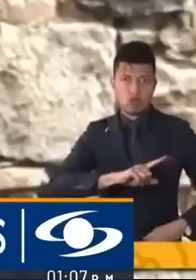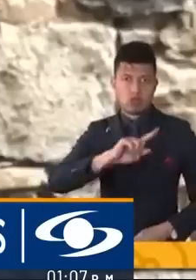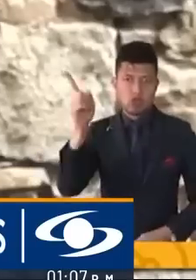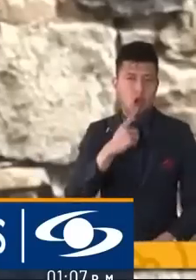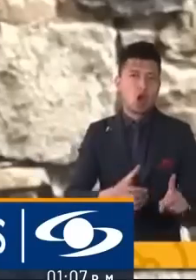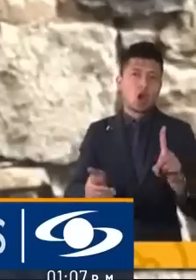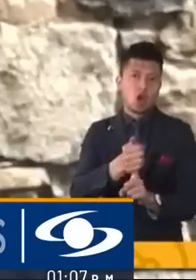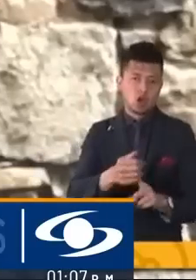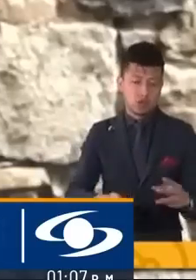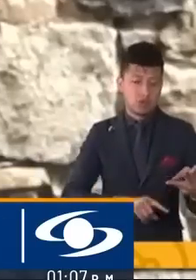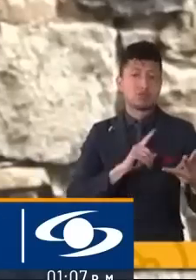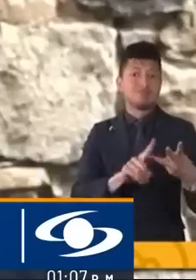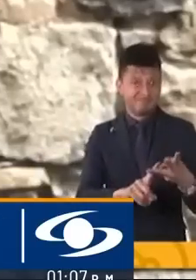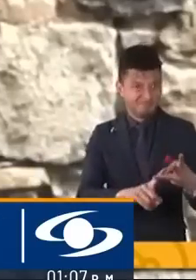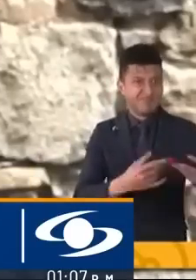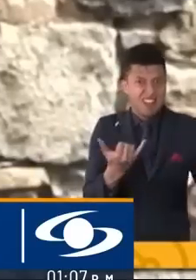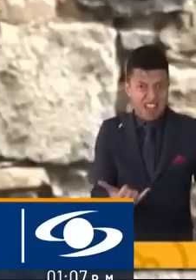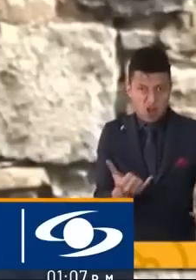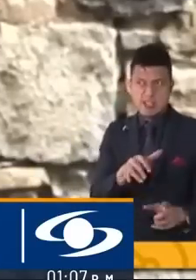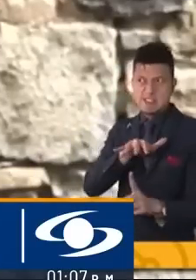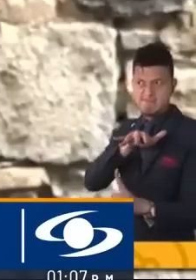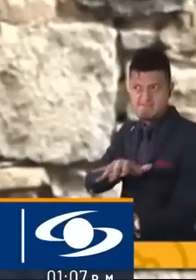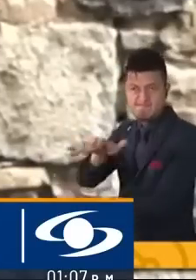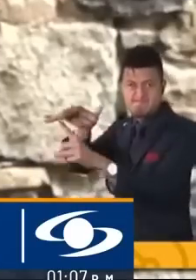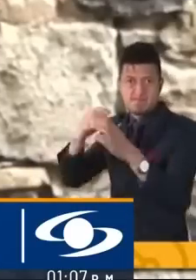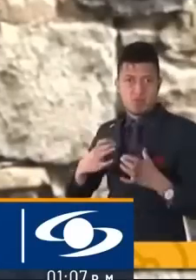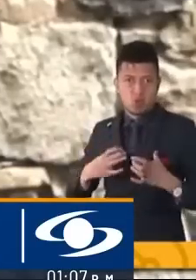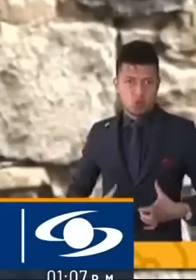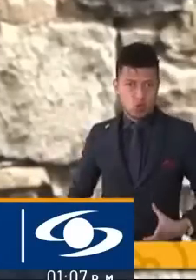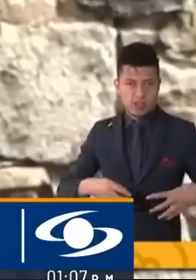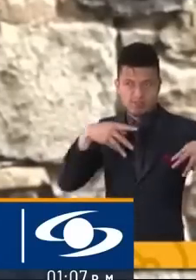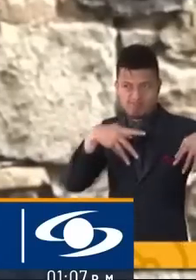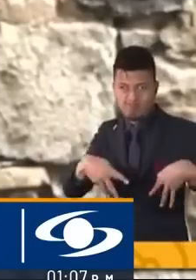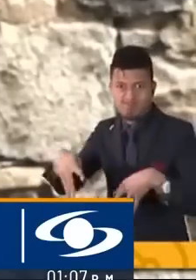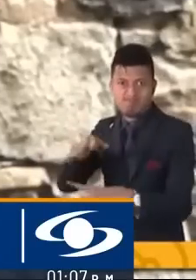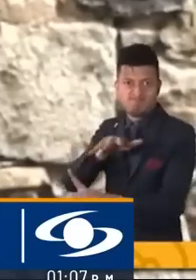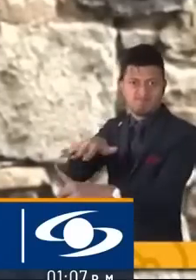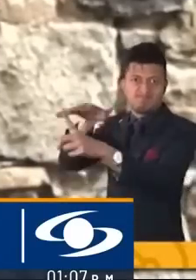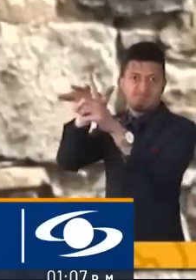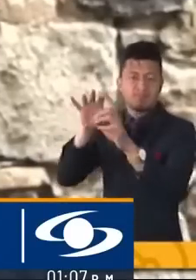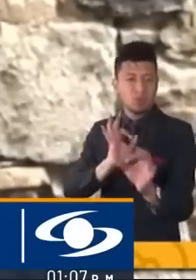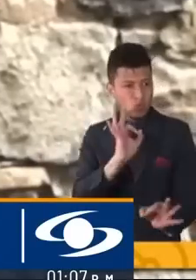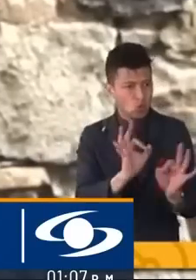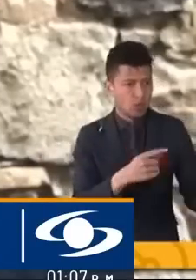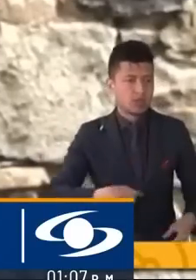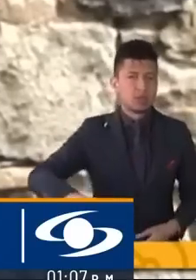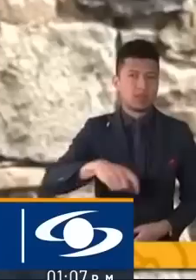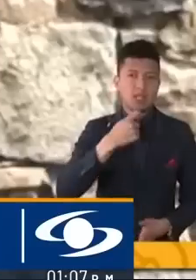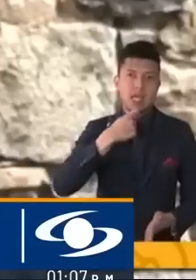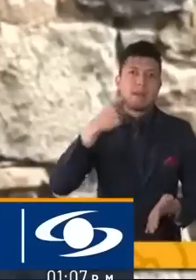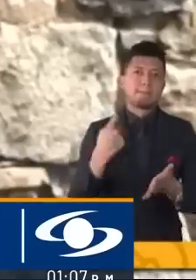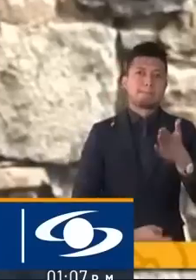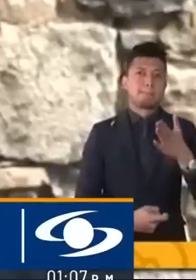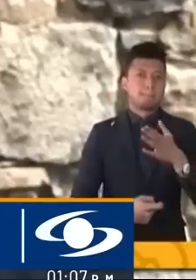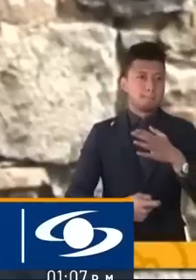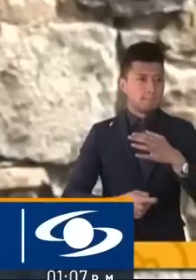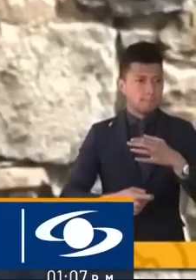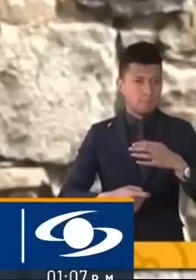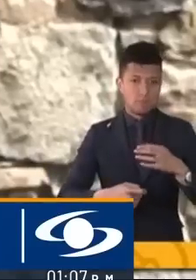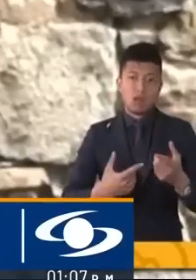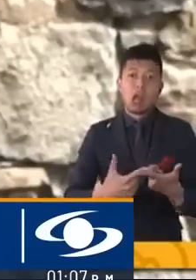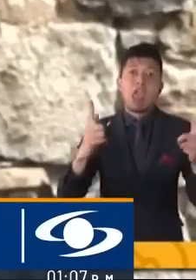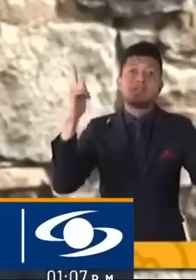Será una masiva movilización ciudadana la que nos cuide de la impunidad. No hay